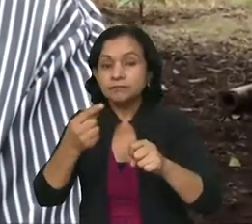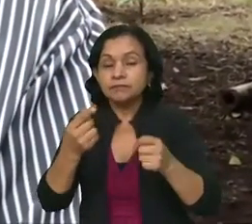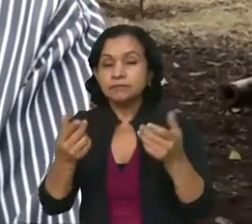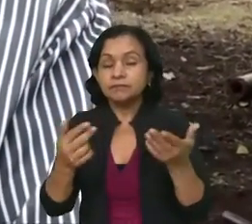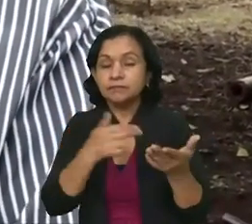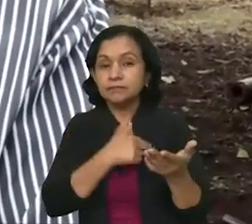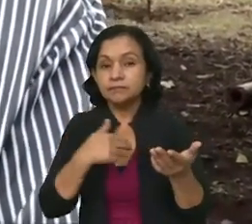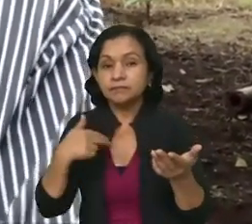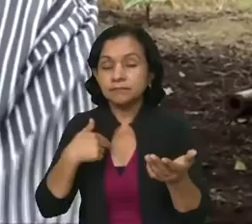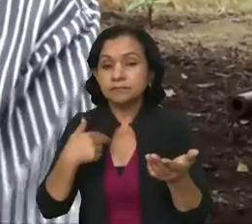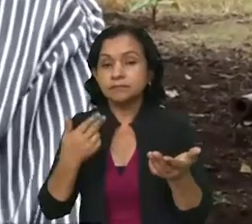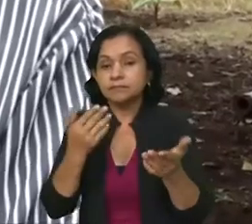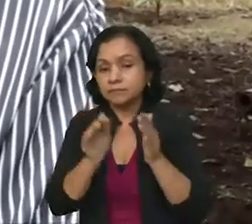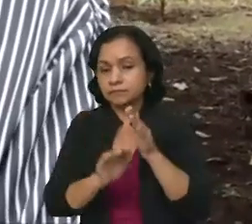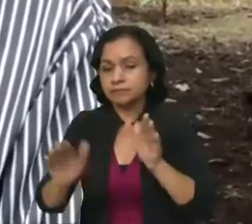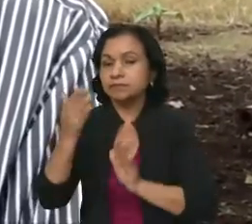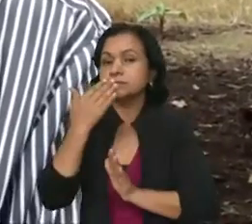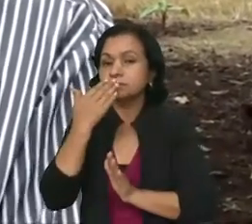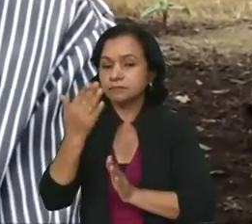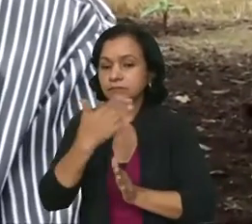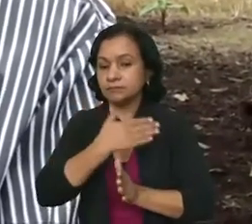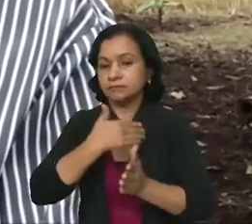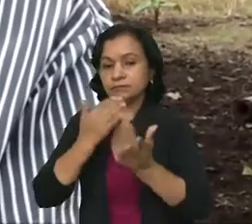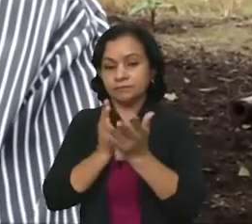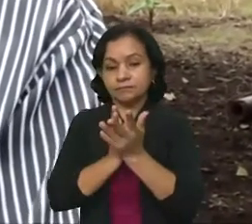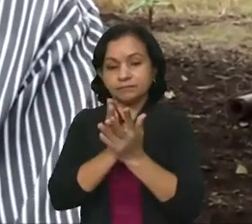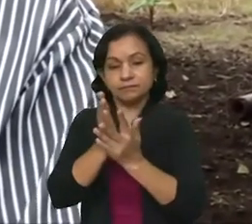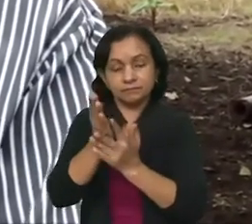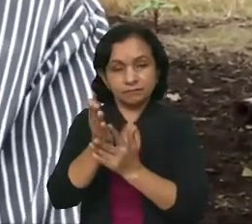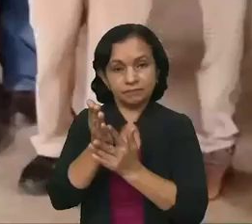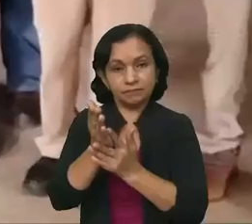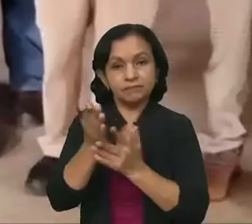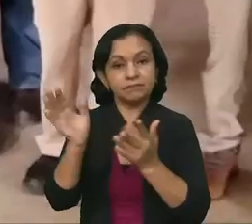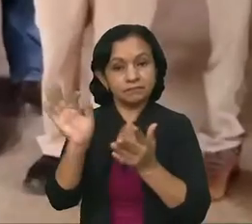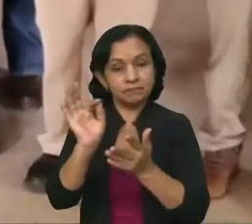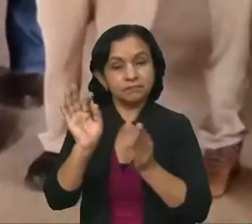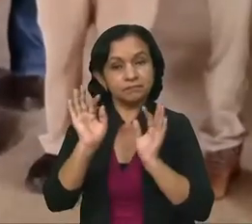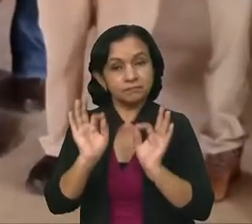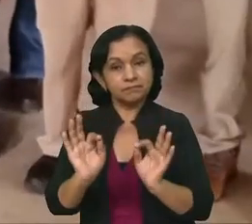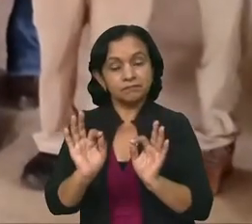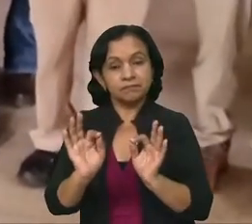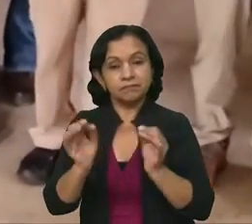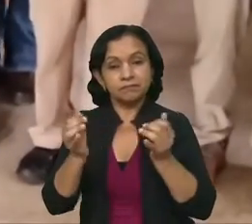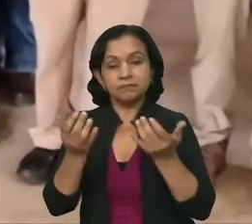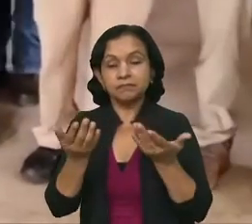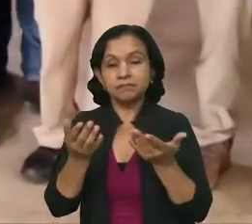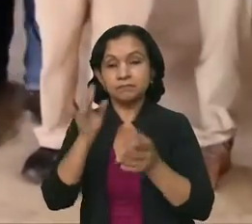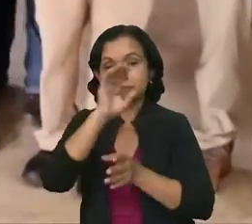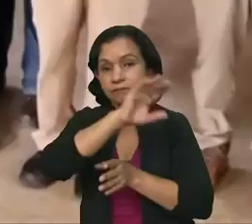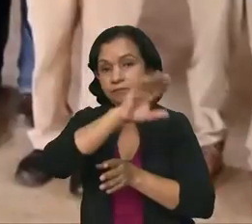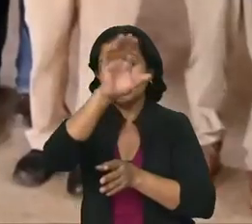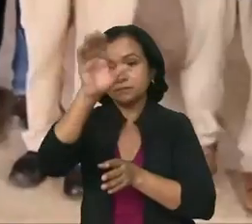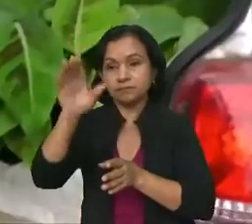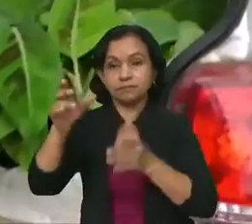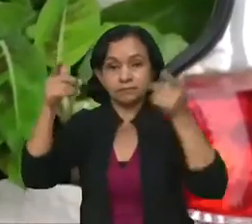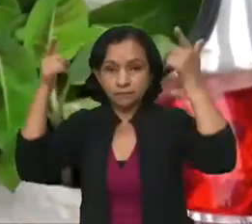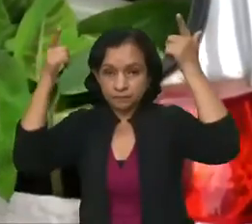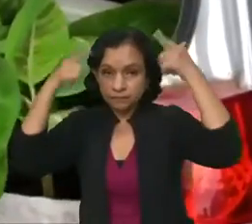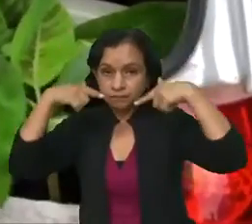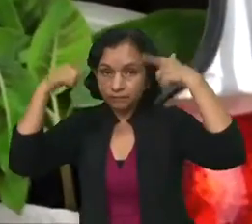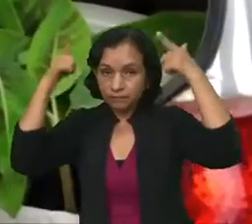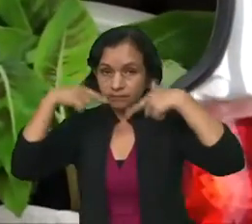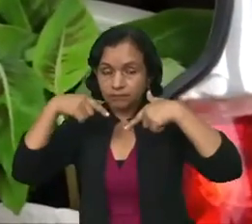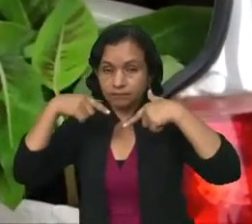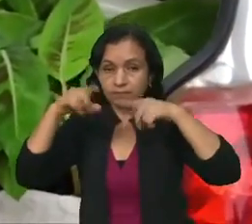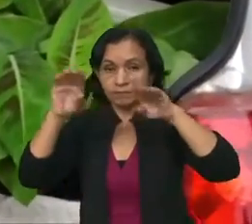más cantidad, con más calidad, y nos beneficiamos de esa manera, pues. Les informó desde el departamento de Masaya, con imágenes